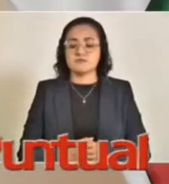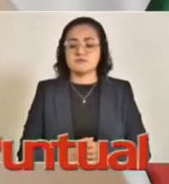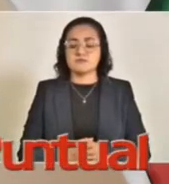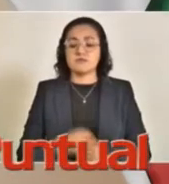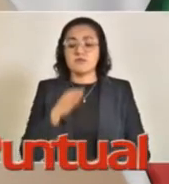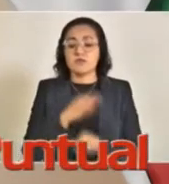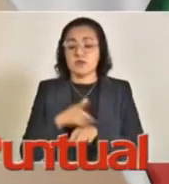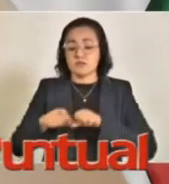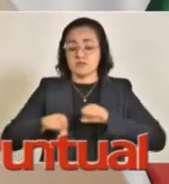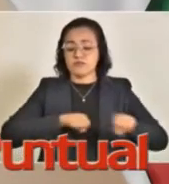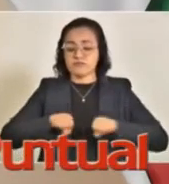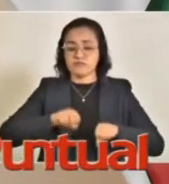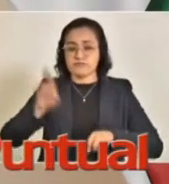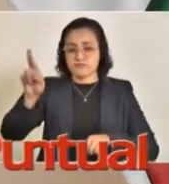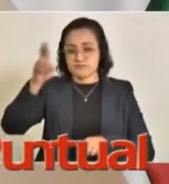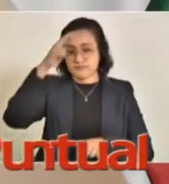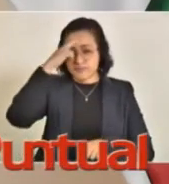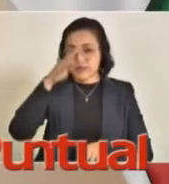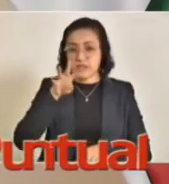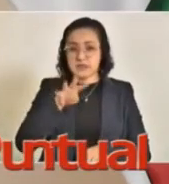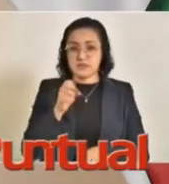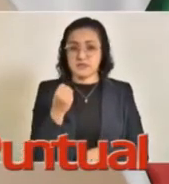Este sismo del